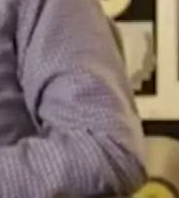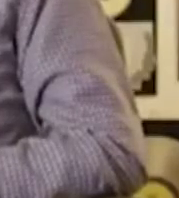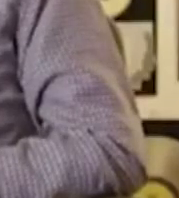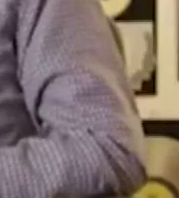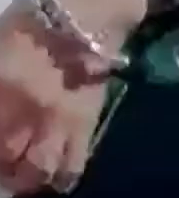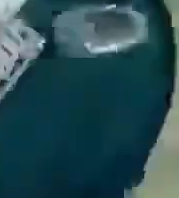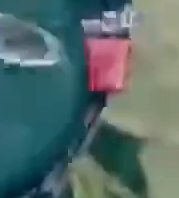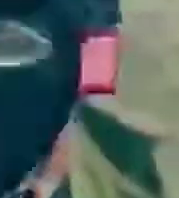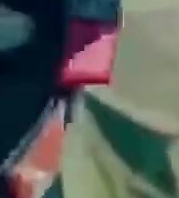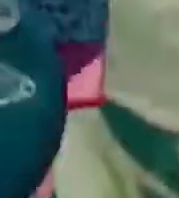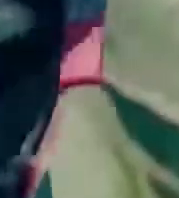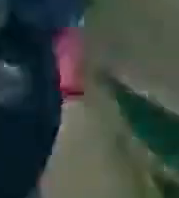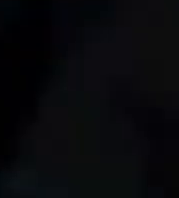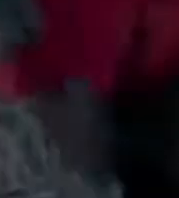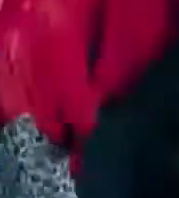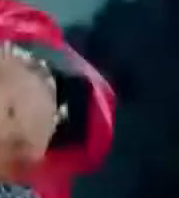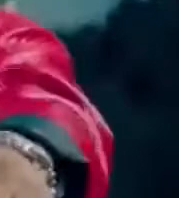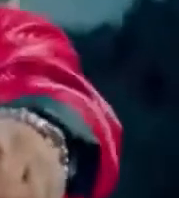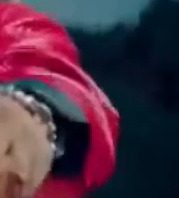temas de Grupo Marol.